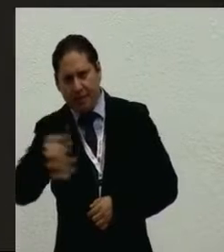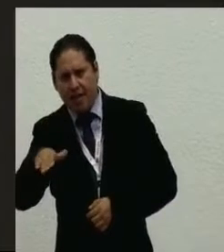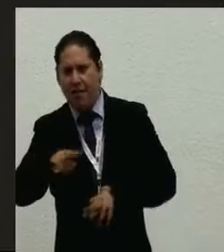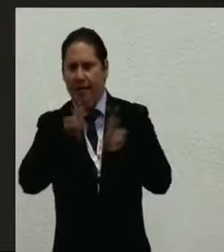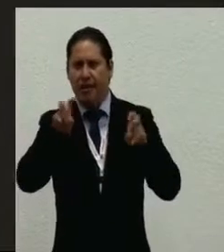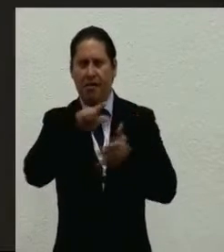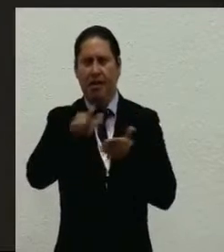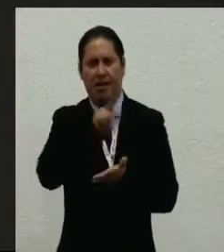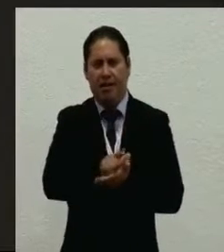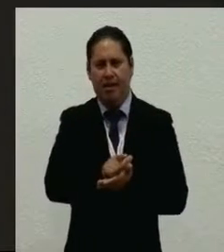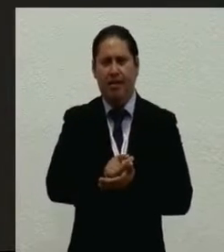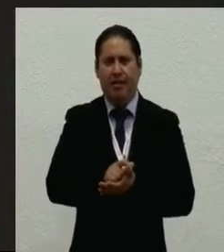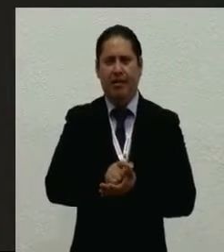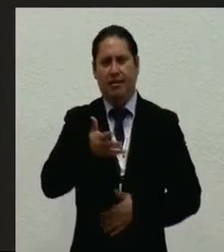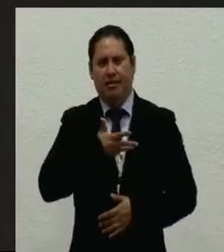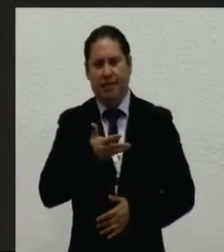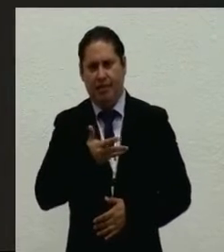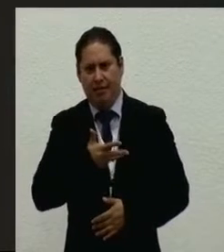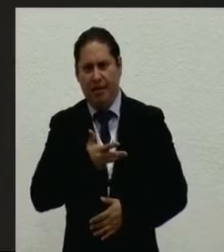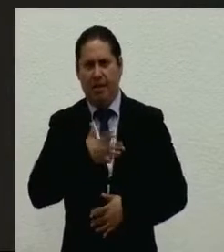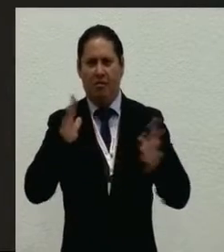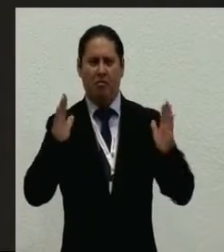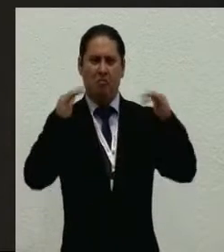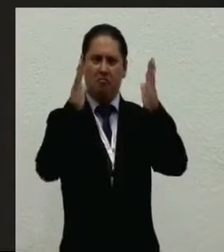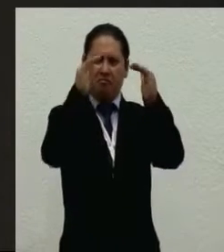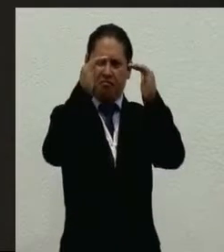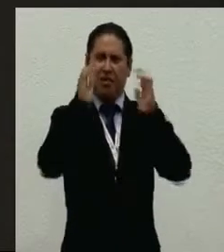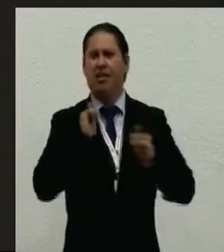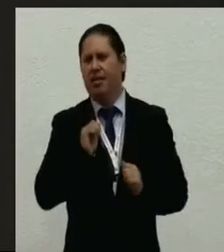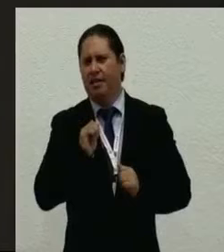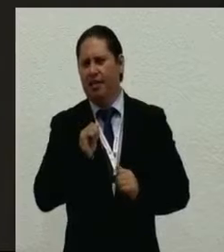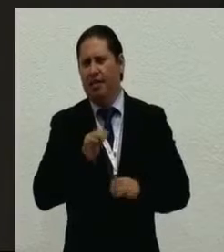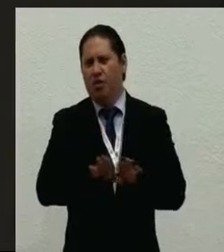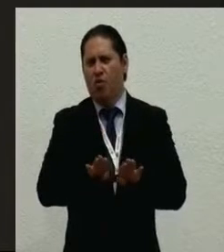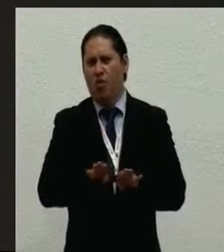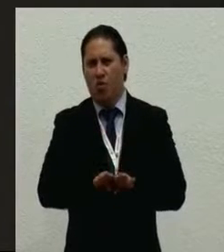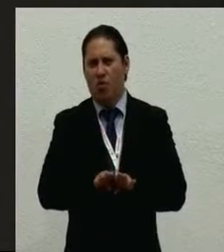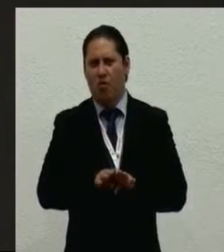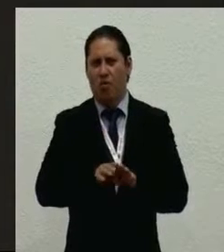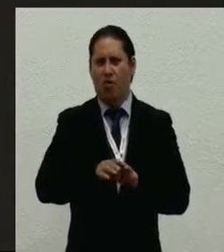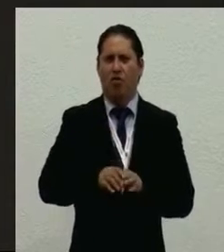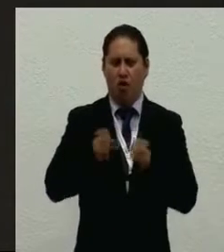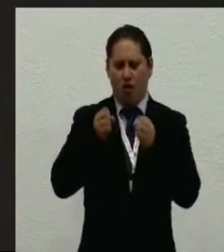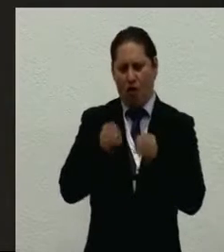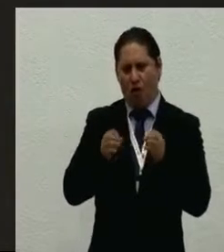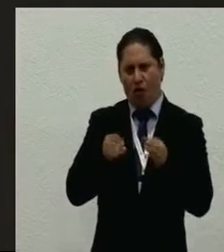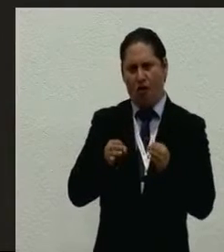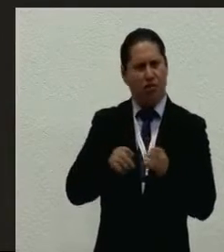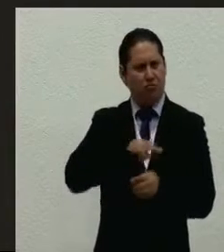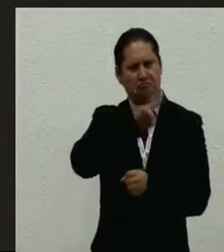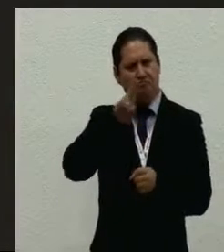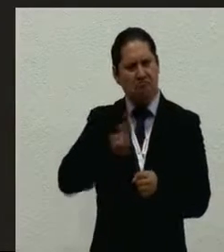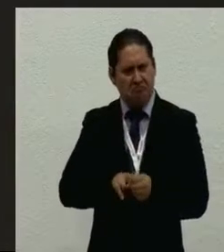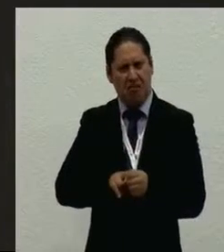de las leyes existe una pirámide que es desde un oficio común y corriente,